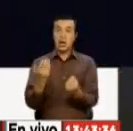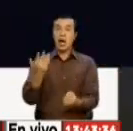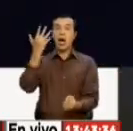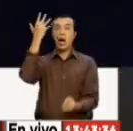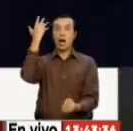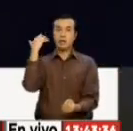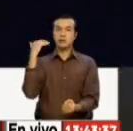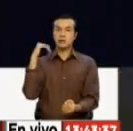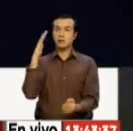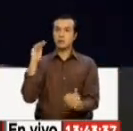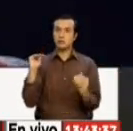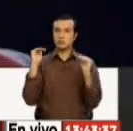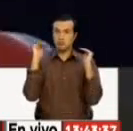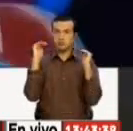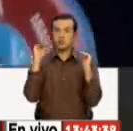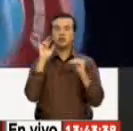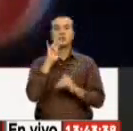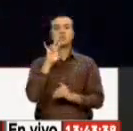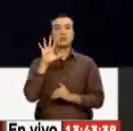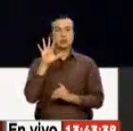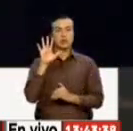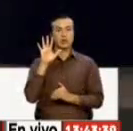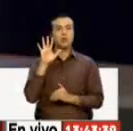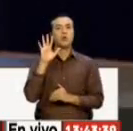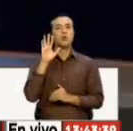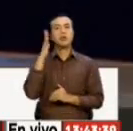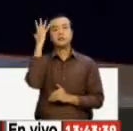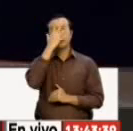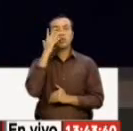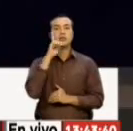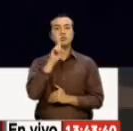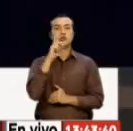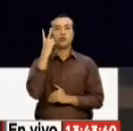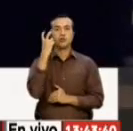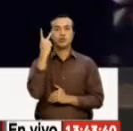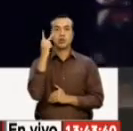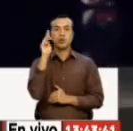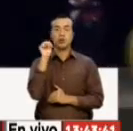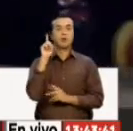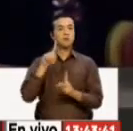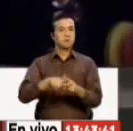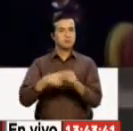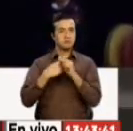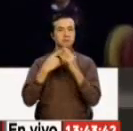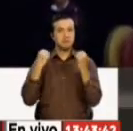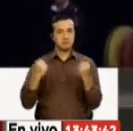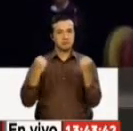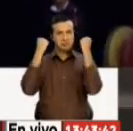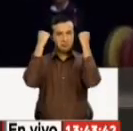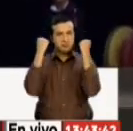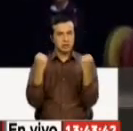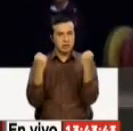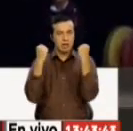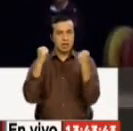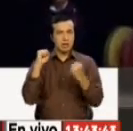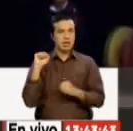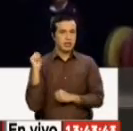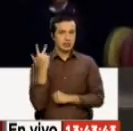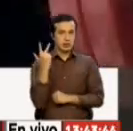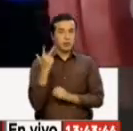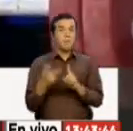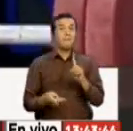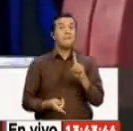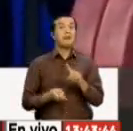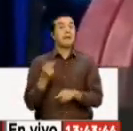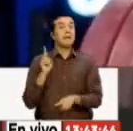las más pesadas en más 75. La esmeraldeña levantó 112 kilogramos en el arranque para ubicarse tercera y subirse por primera